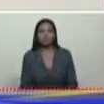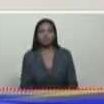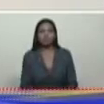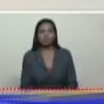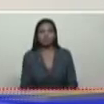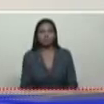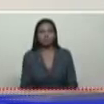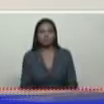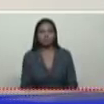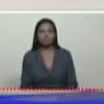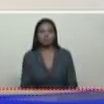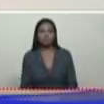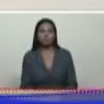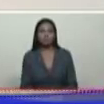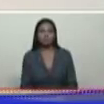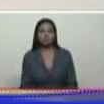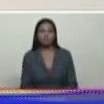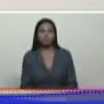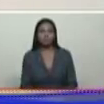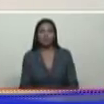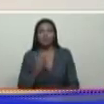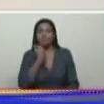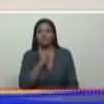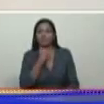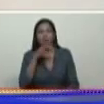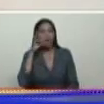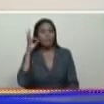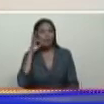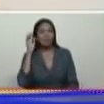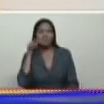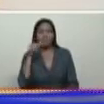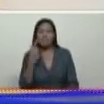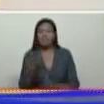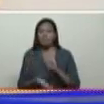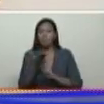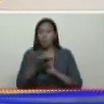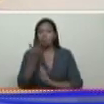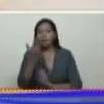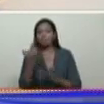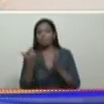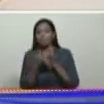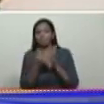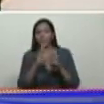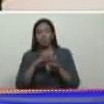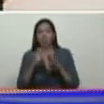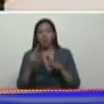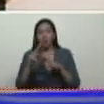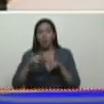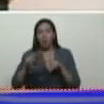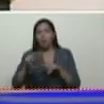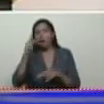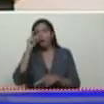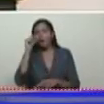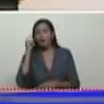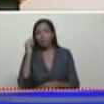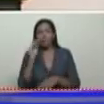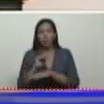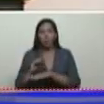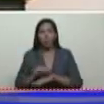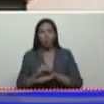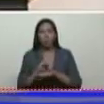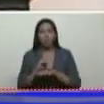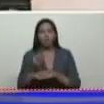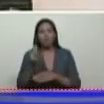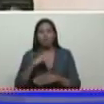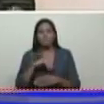SRP y la de fiebre amarilla. Muy importante la vacunación para dejar a nuestros niños, mire, cuidaditos,